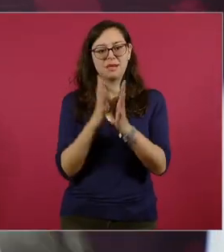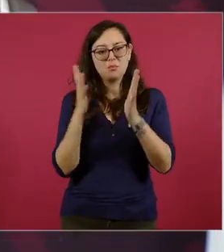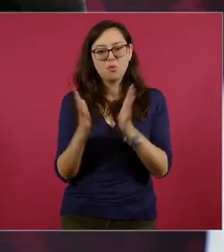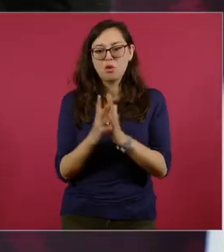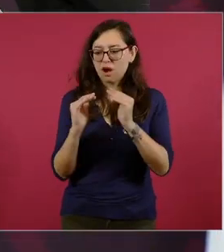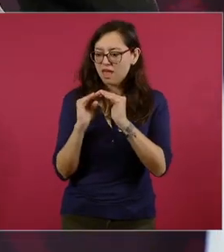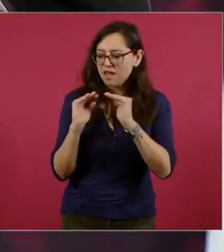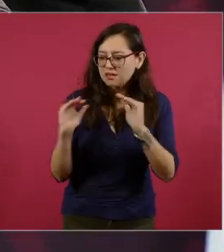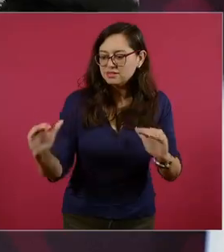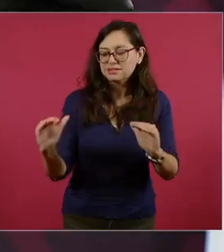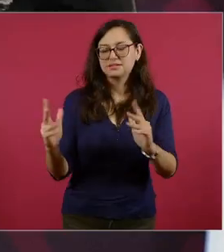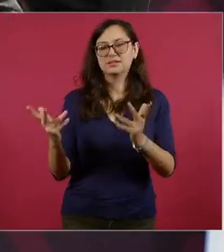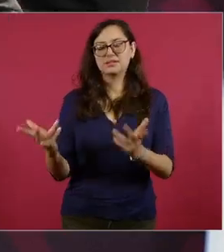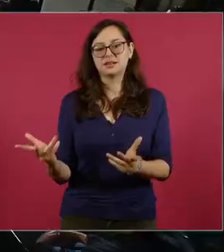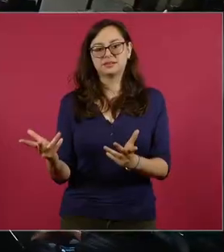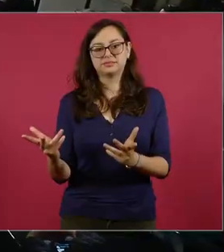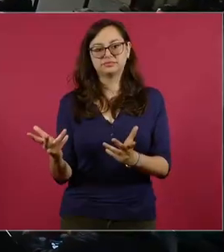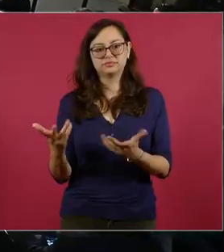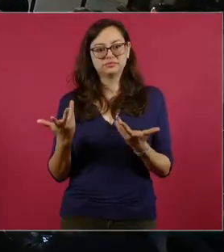en un tiempo en que